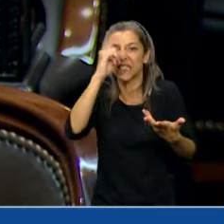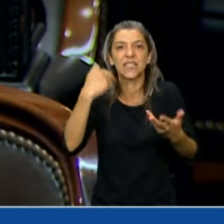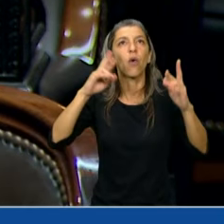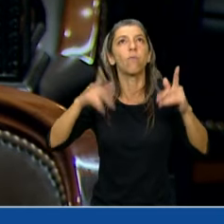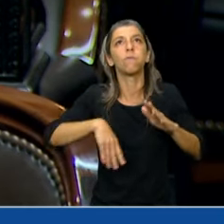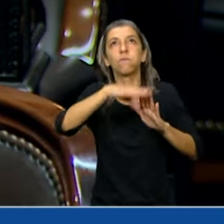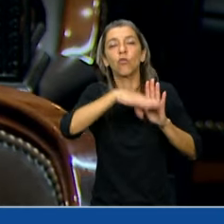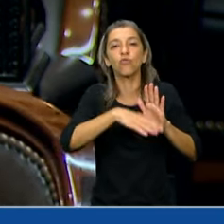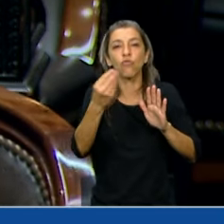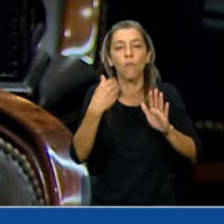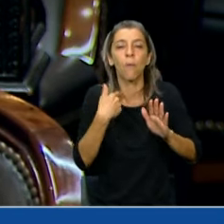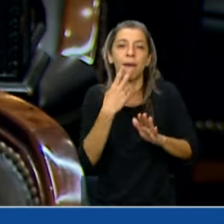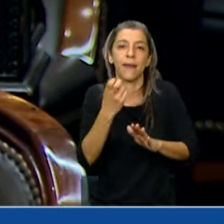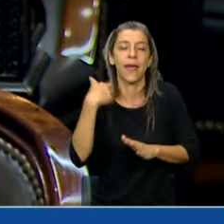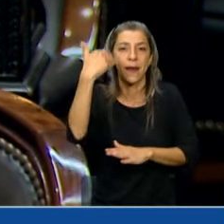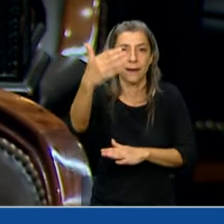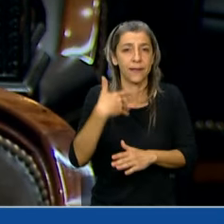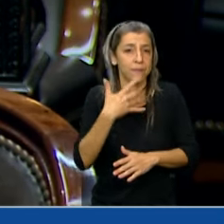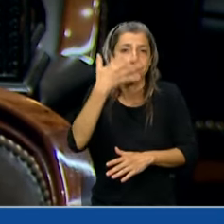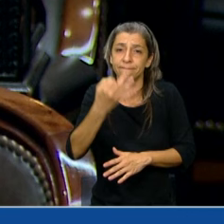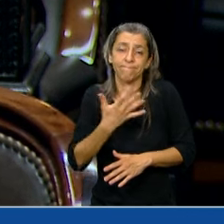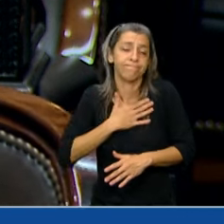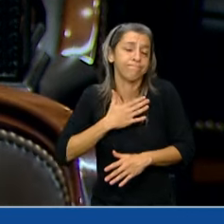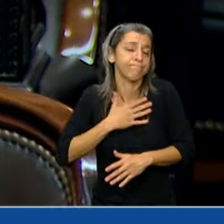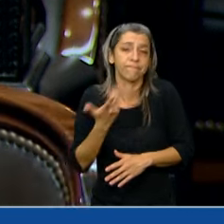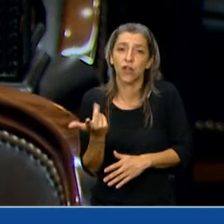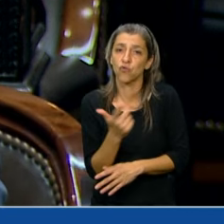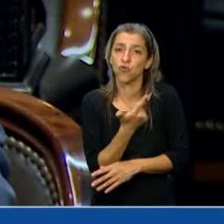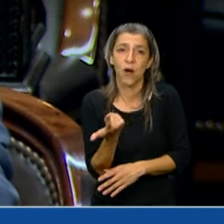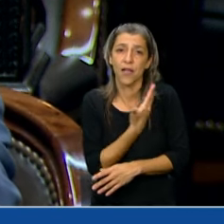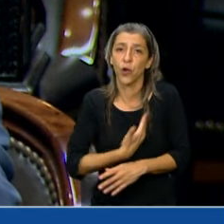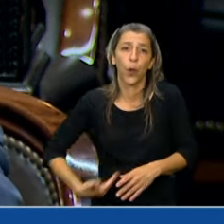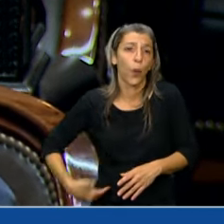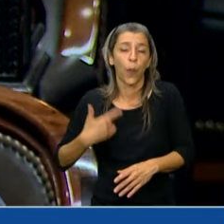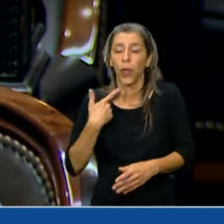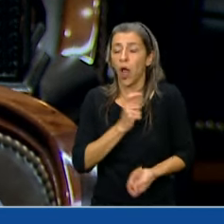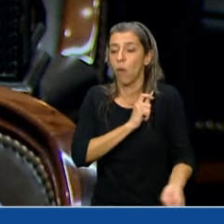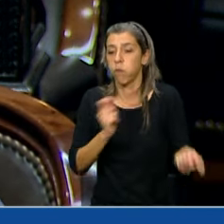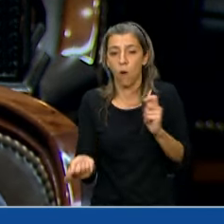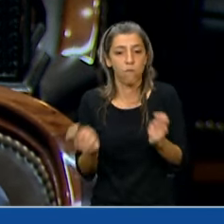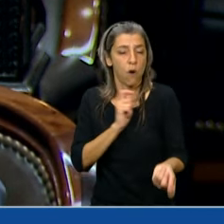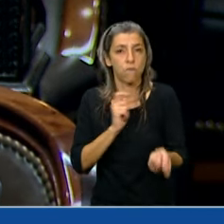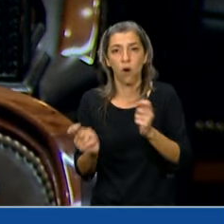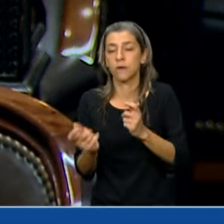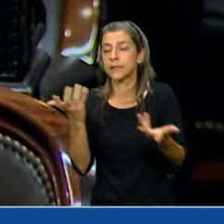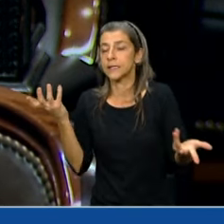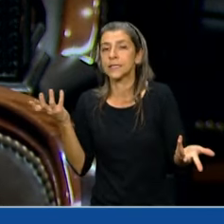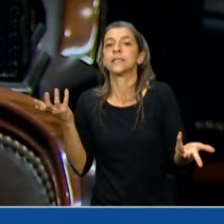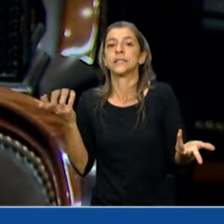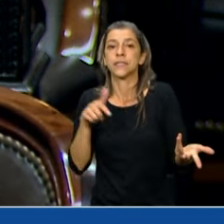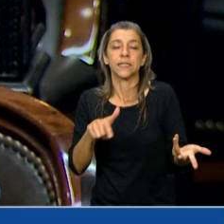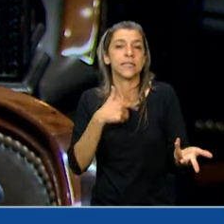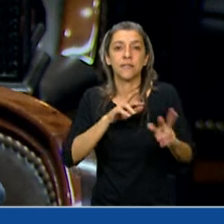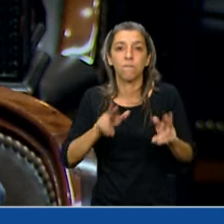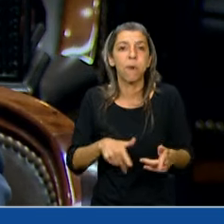energía que lamentablemente no la hay porque el gobierno se ha encargado de variar y de virar constantemente en esta